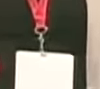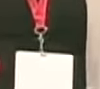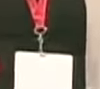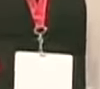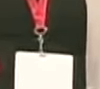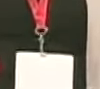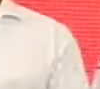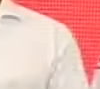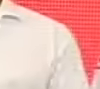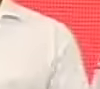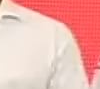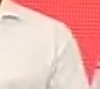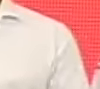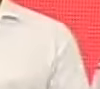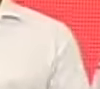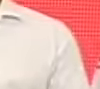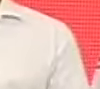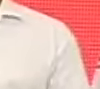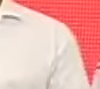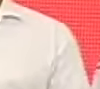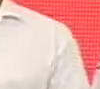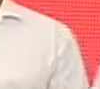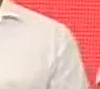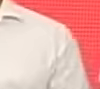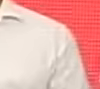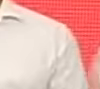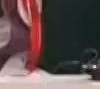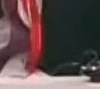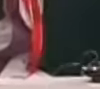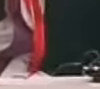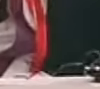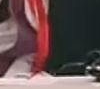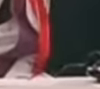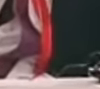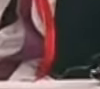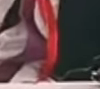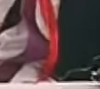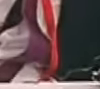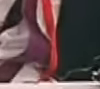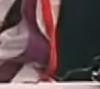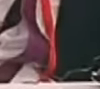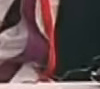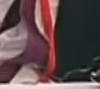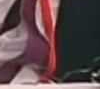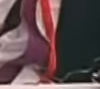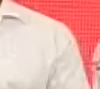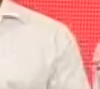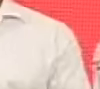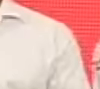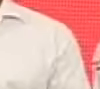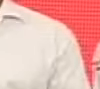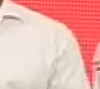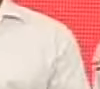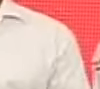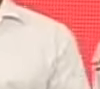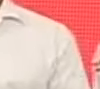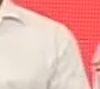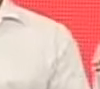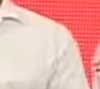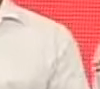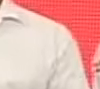Brown de Antigua y Barbuda, primer ministro Philip Joseph